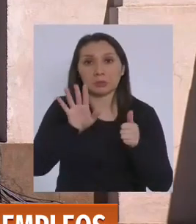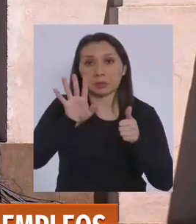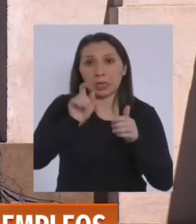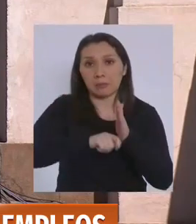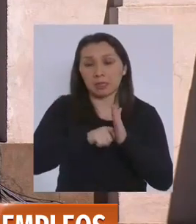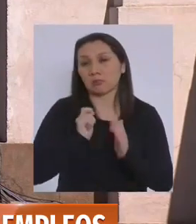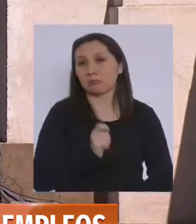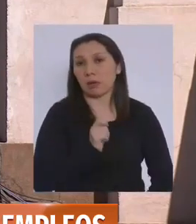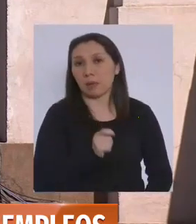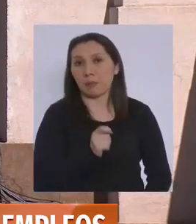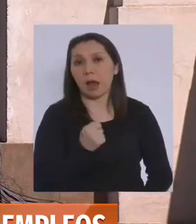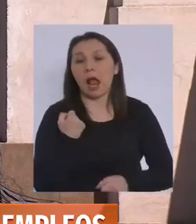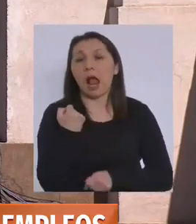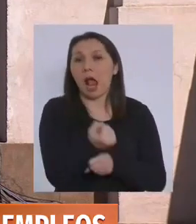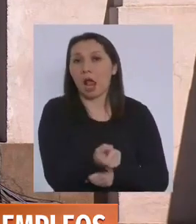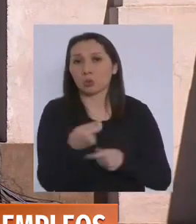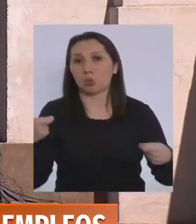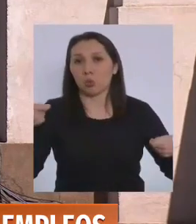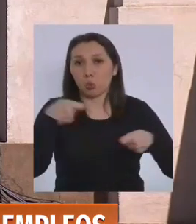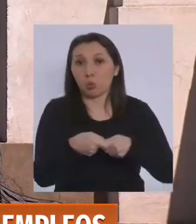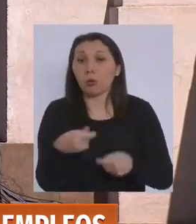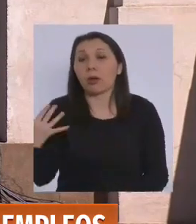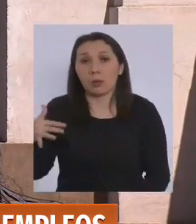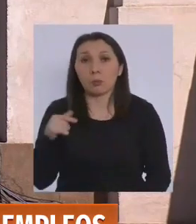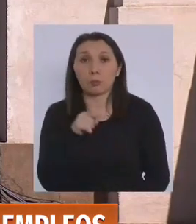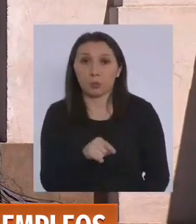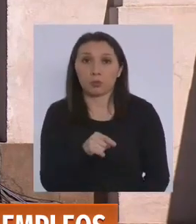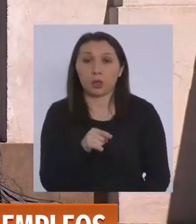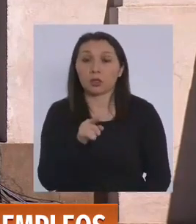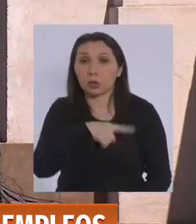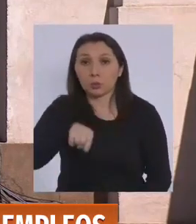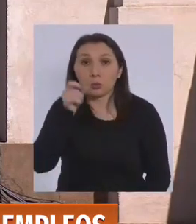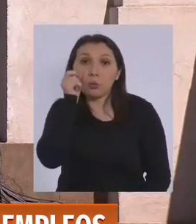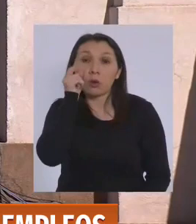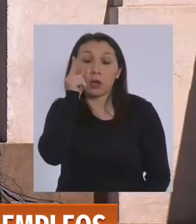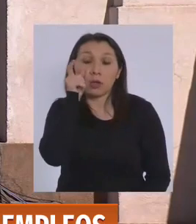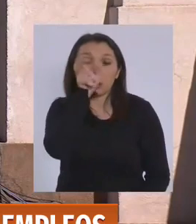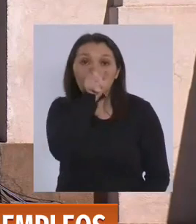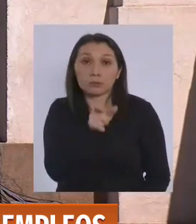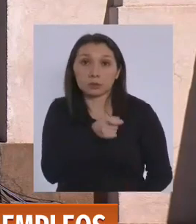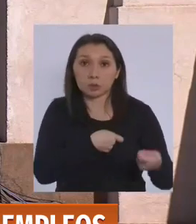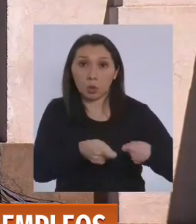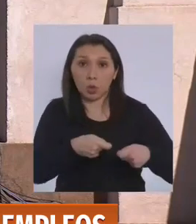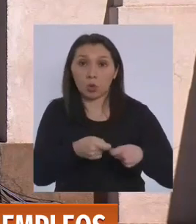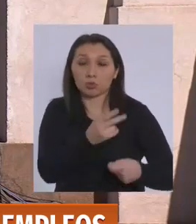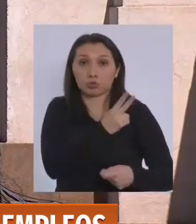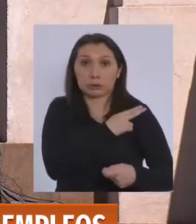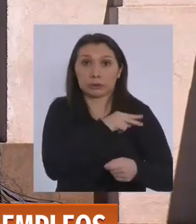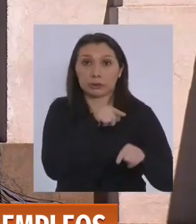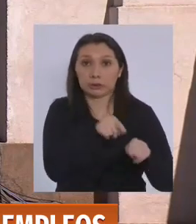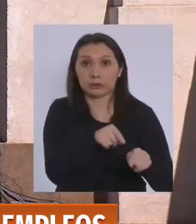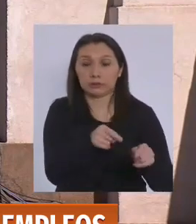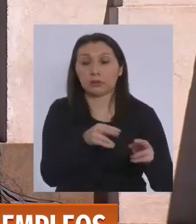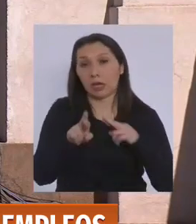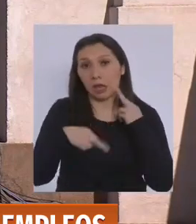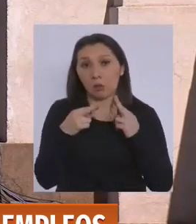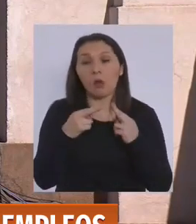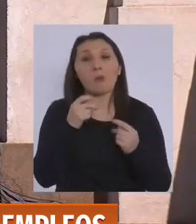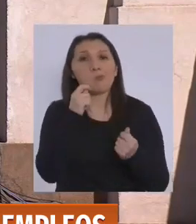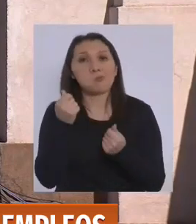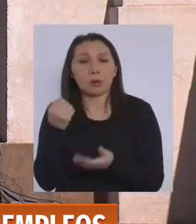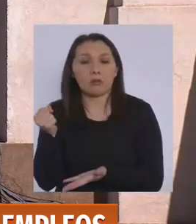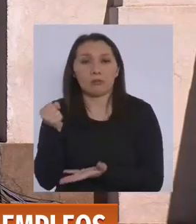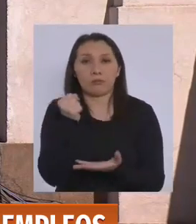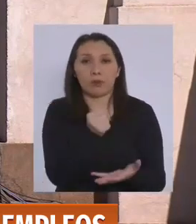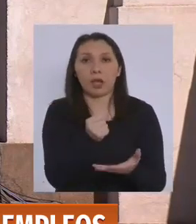6 meses. Esto es una ayuda importante, como se comprenderá, para ese comerciante. Es liquidez, es plata,